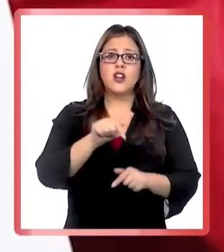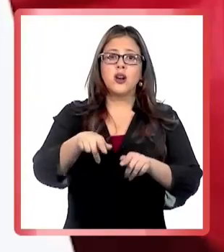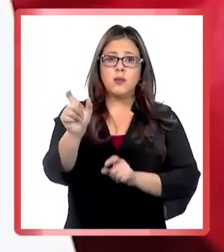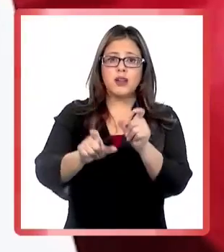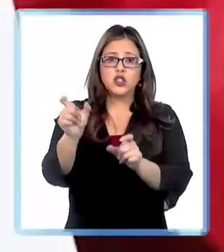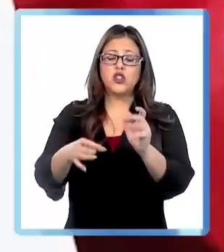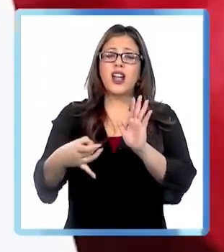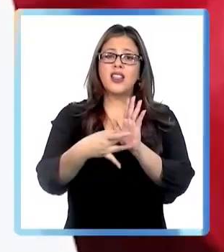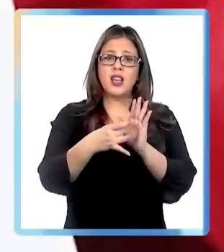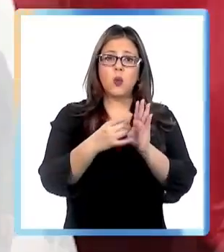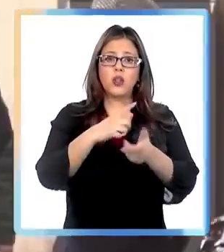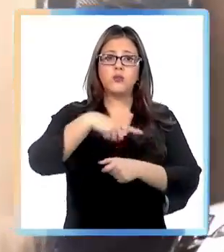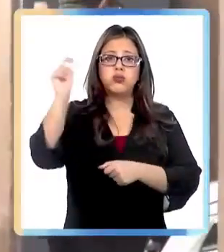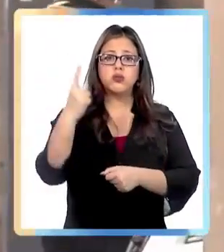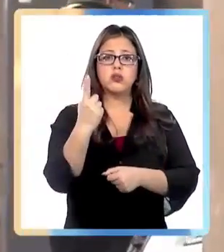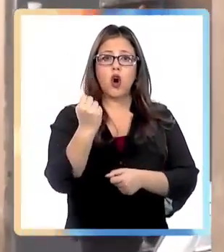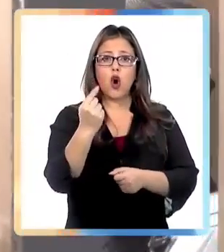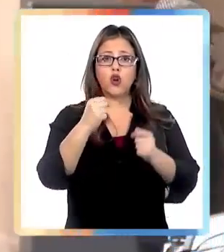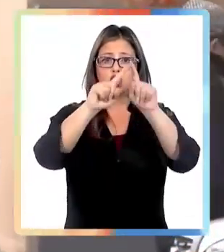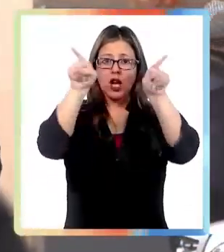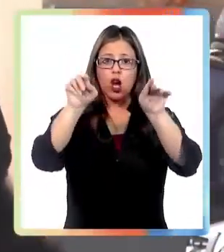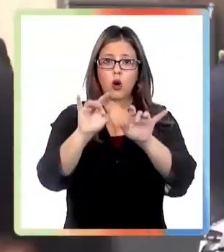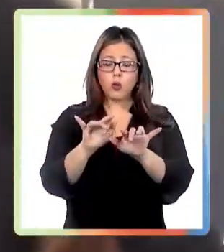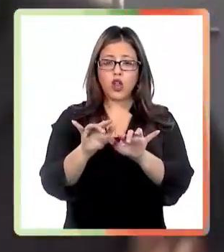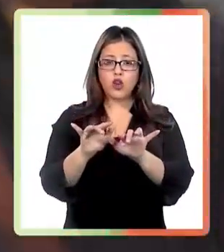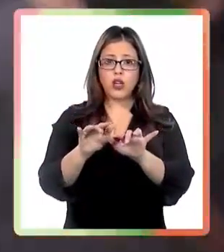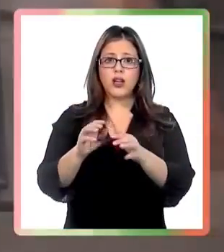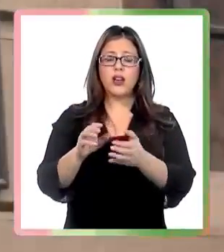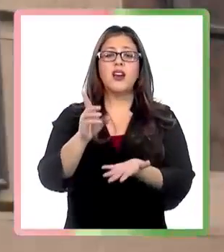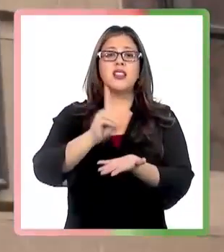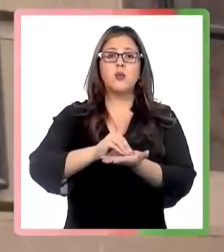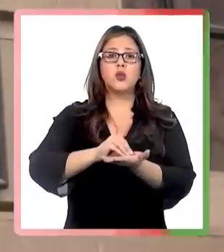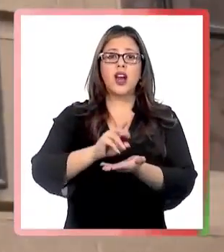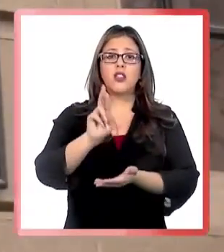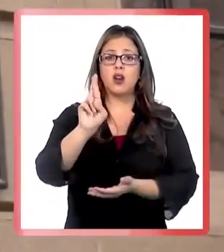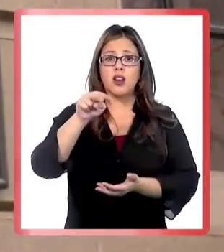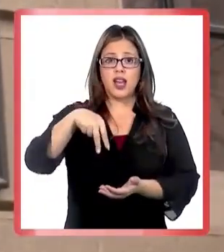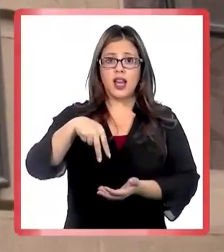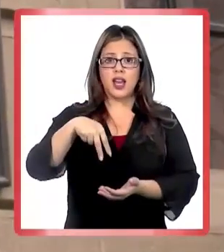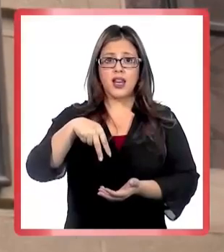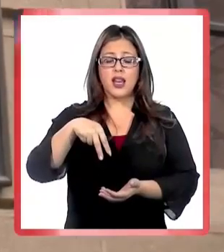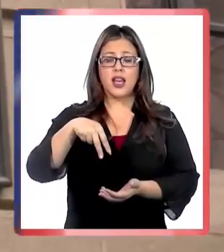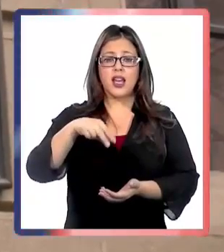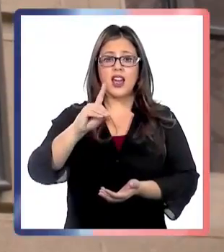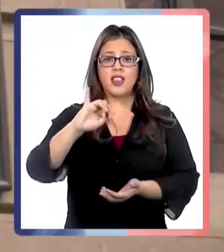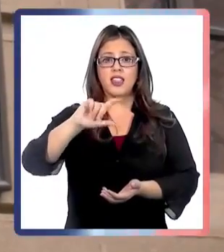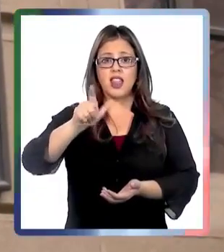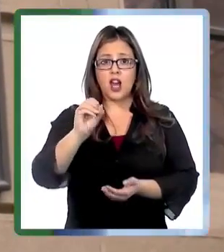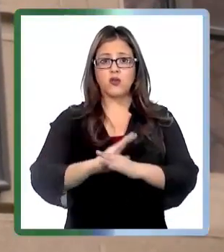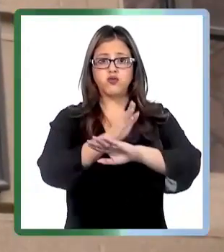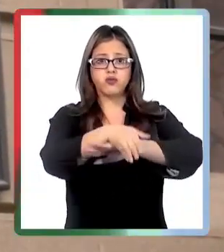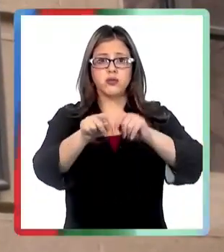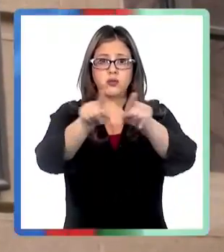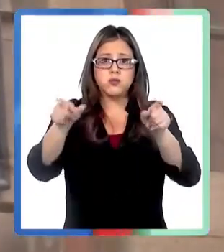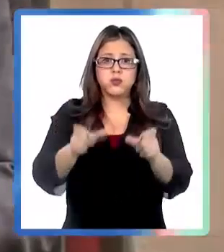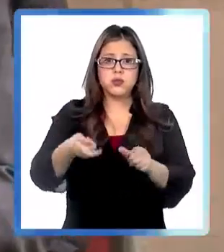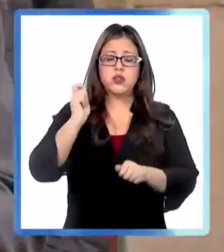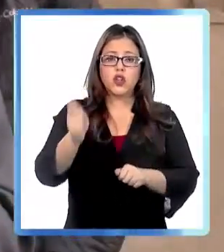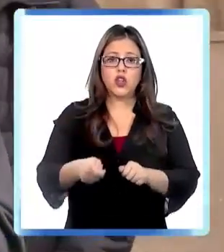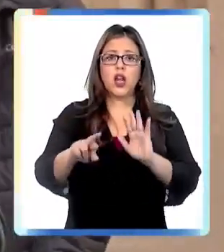con 11 notebooks. El diputado de Renovación Nacional, Diego Chalper, acudió a la Contraloría con un requerimiento porque estima